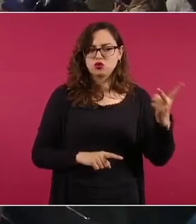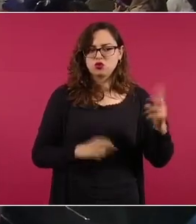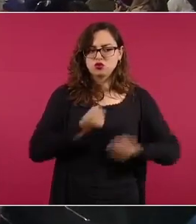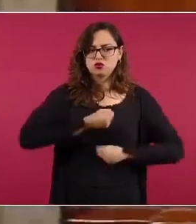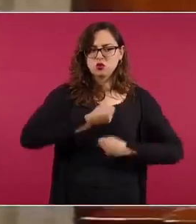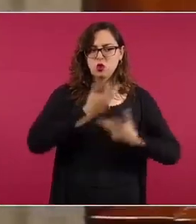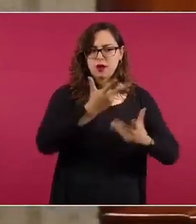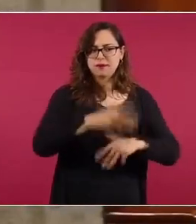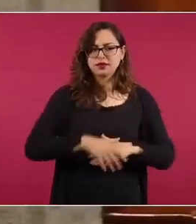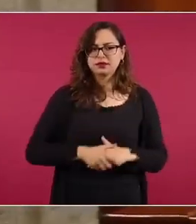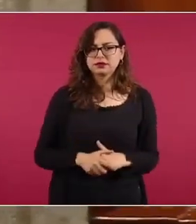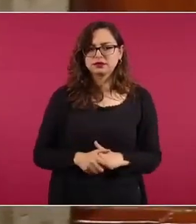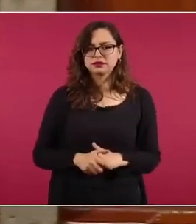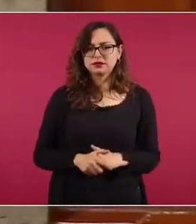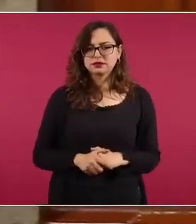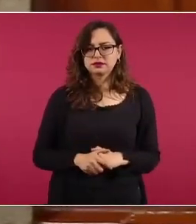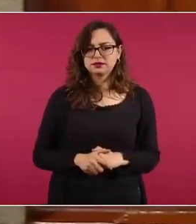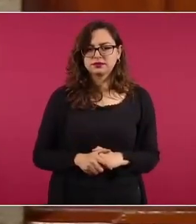sí